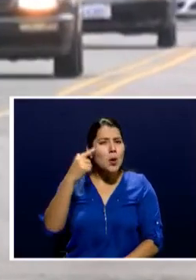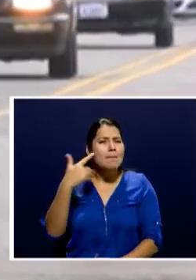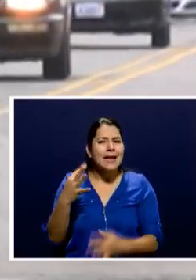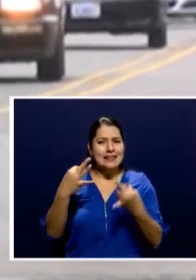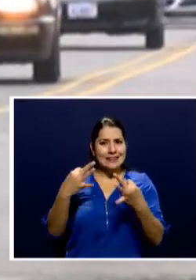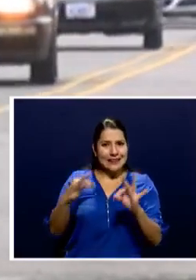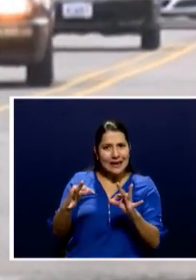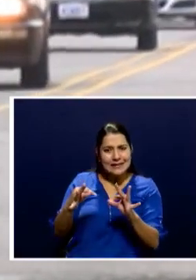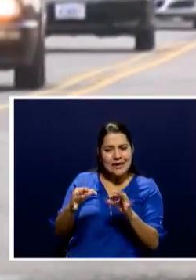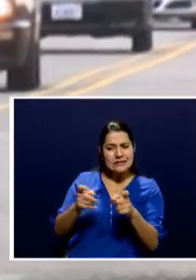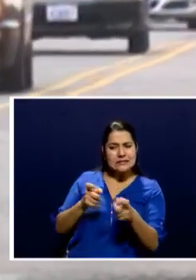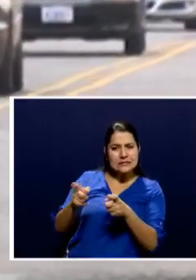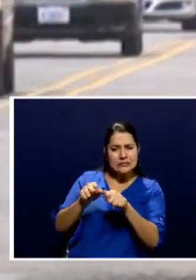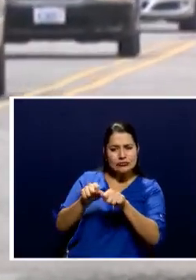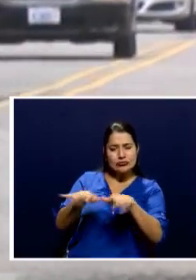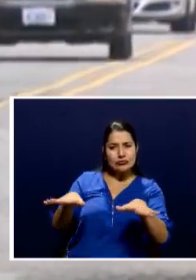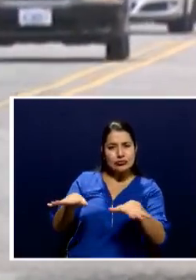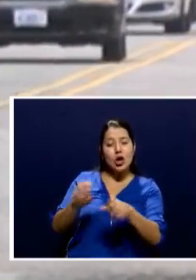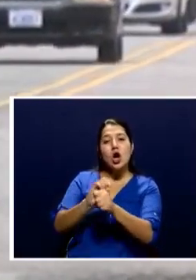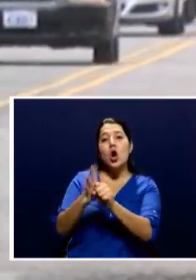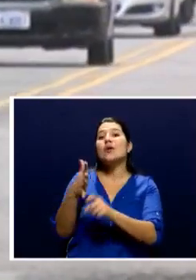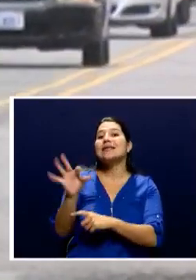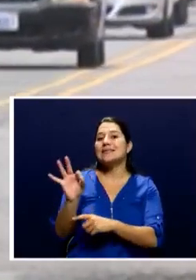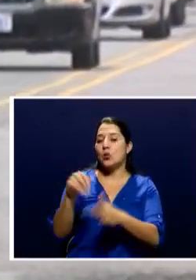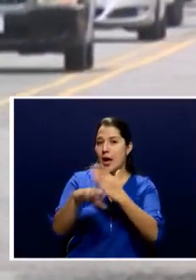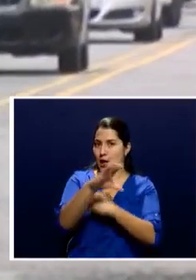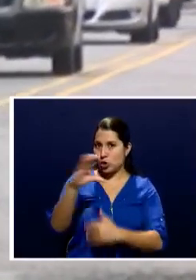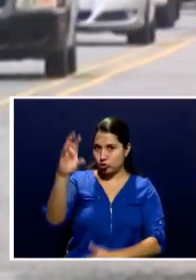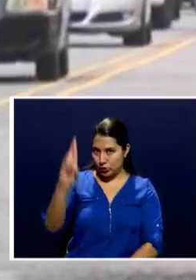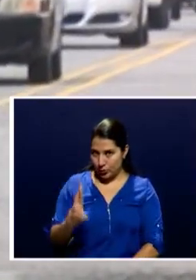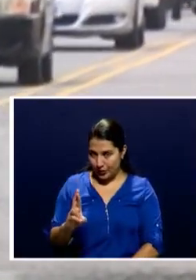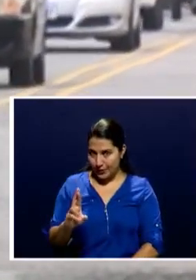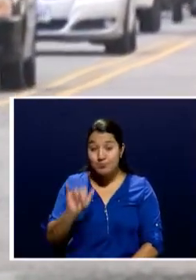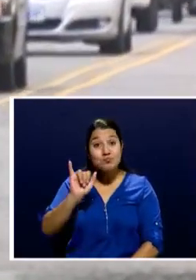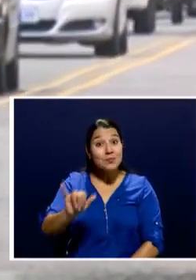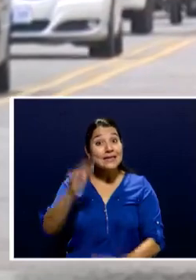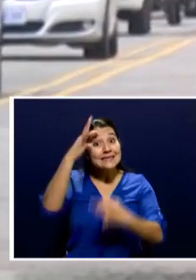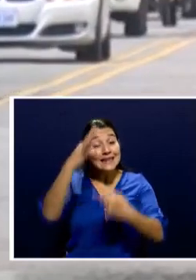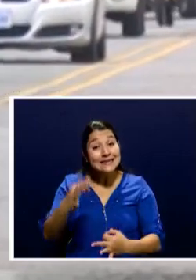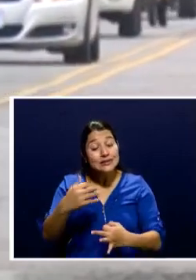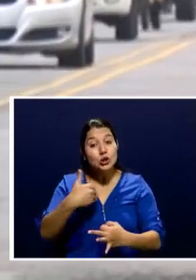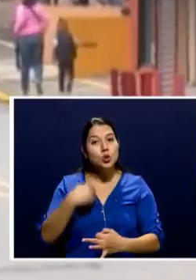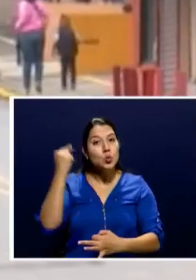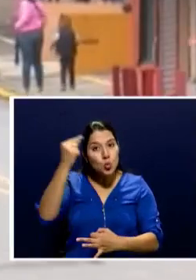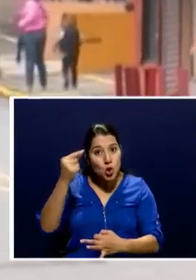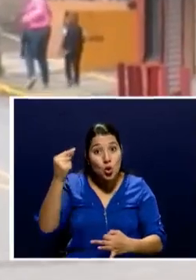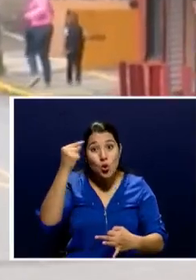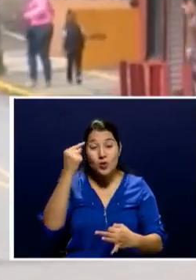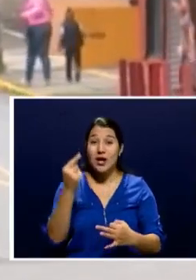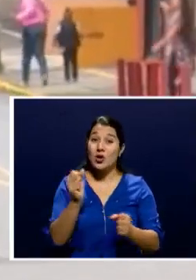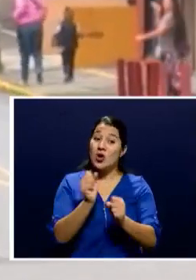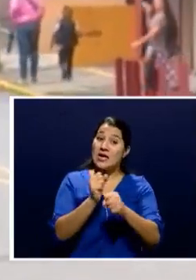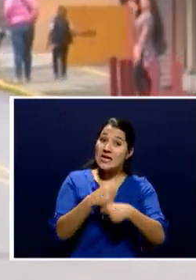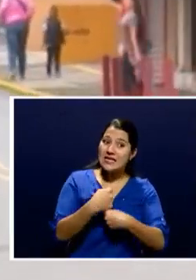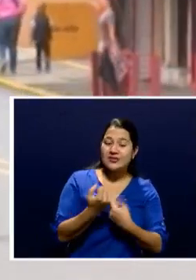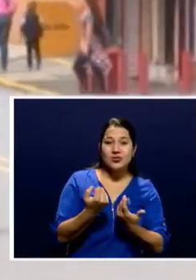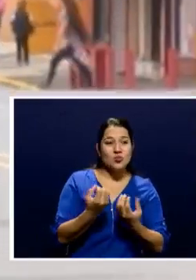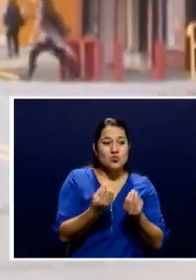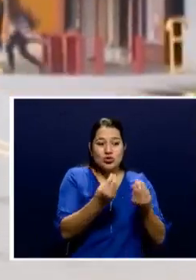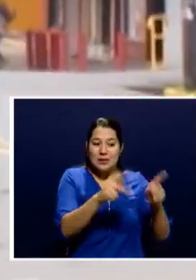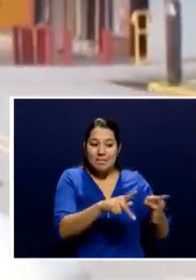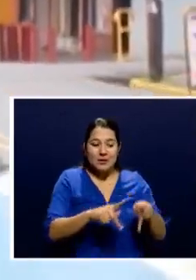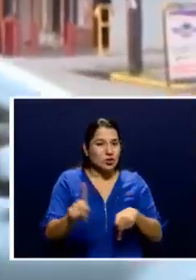mitigar la propagación del COVID-19 en nuestro país. Esta decisión del Poder Ejecutivo ha causado controversia entre algunos abogados,